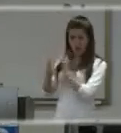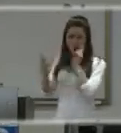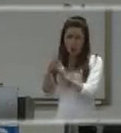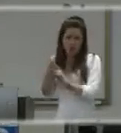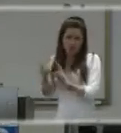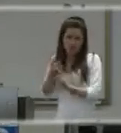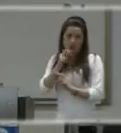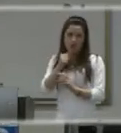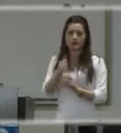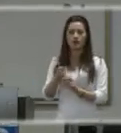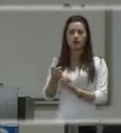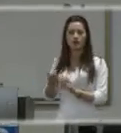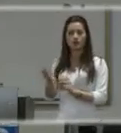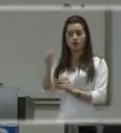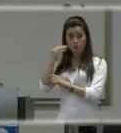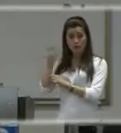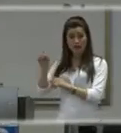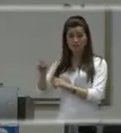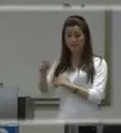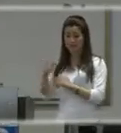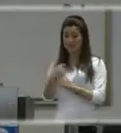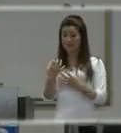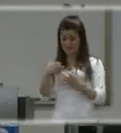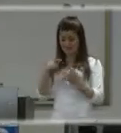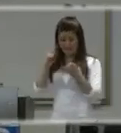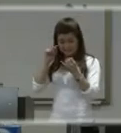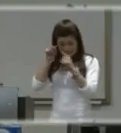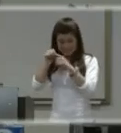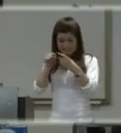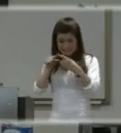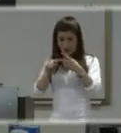apoyos para cumplir lo que quiere hacer?